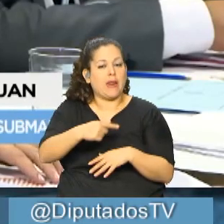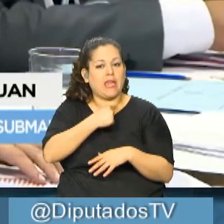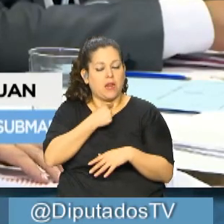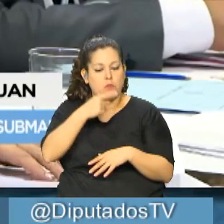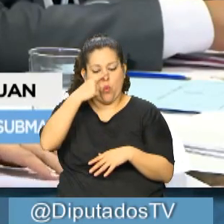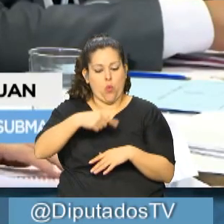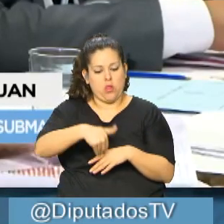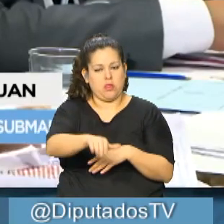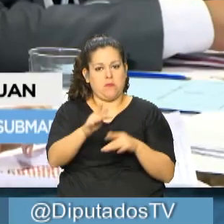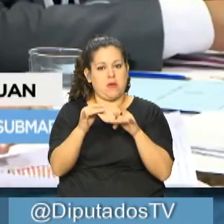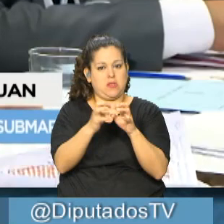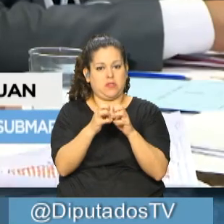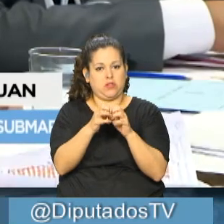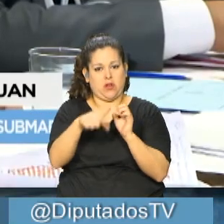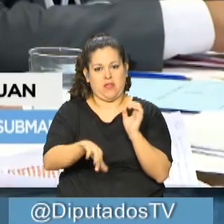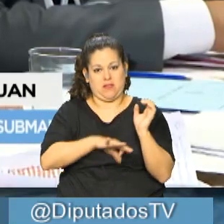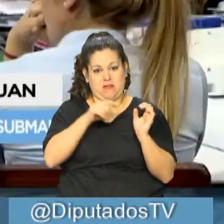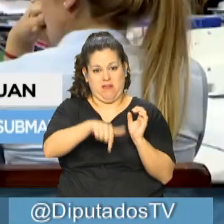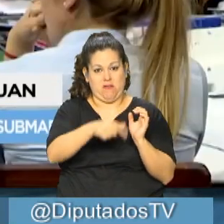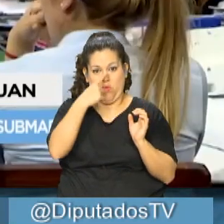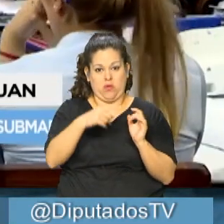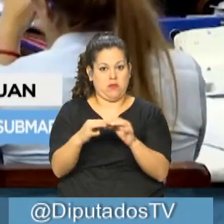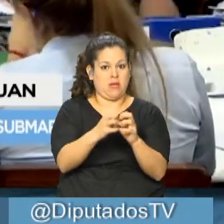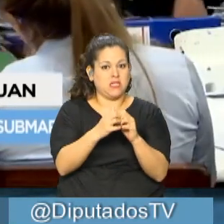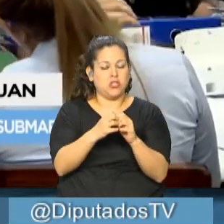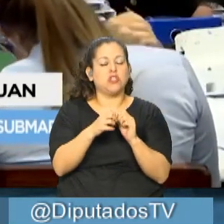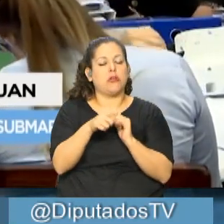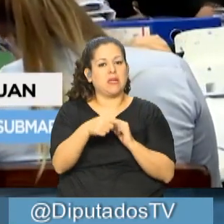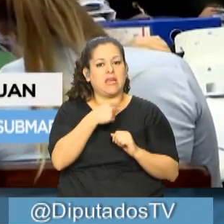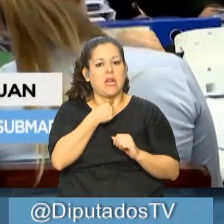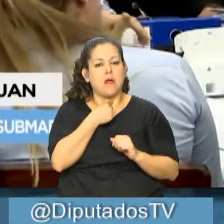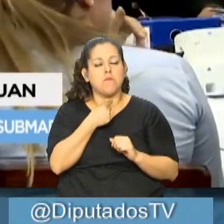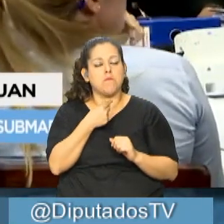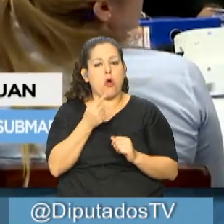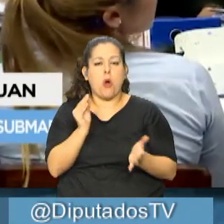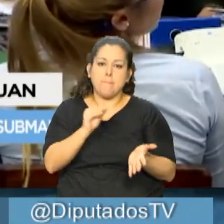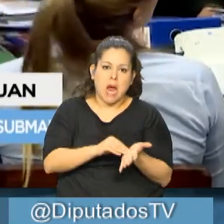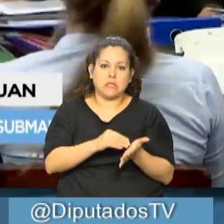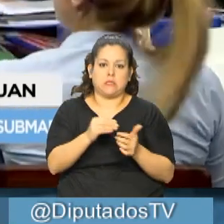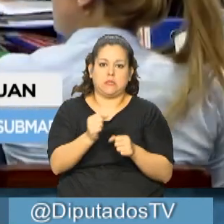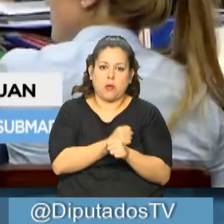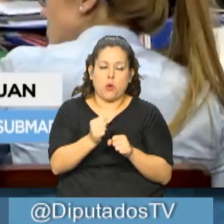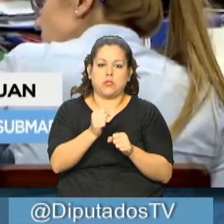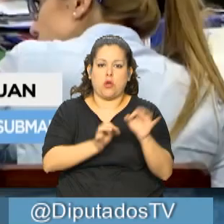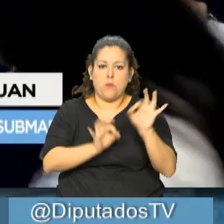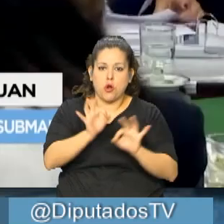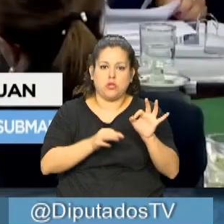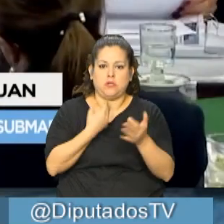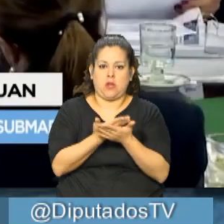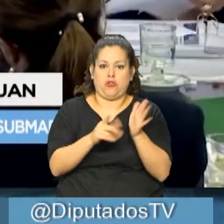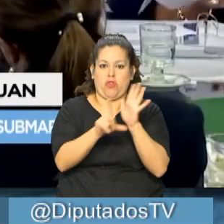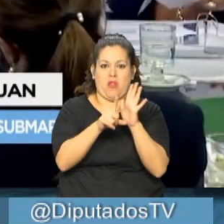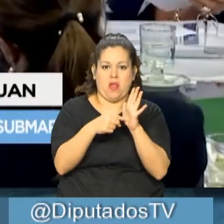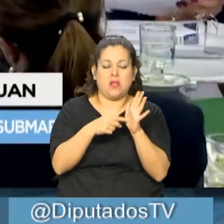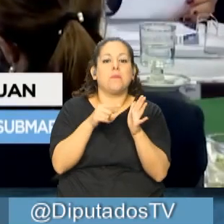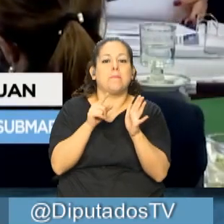sesiones que vamos a tener este año también se puedan sancionar otros proyectos relacionados con nuestros chicos del